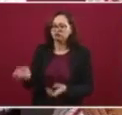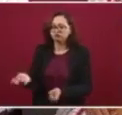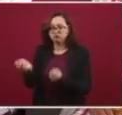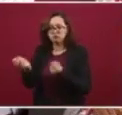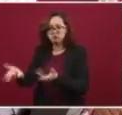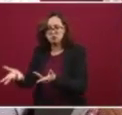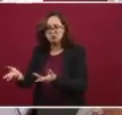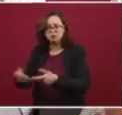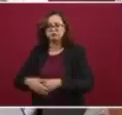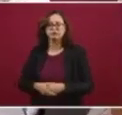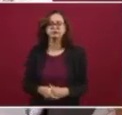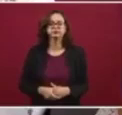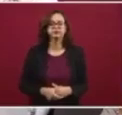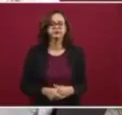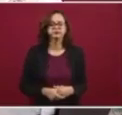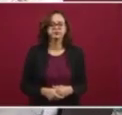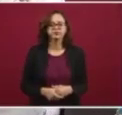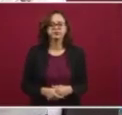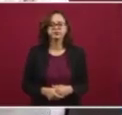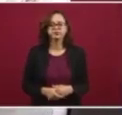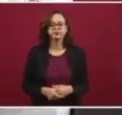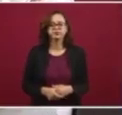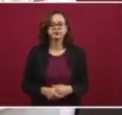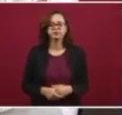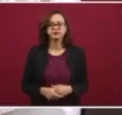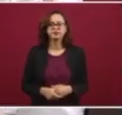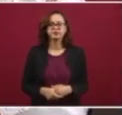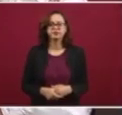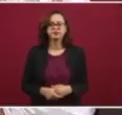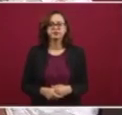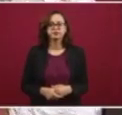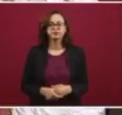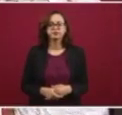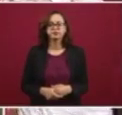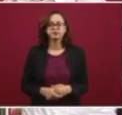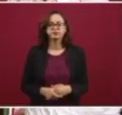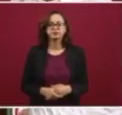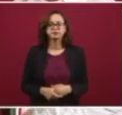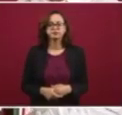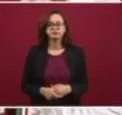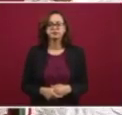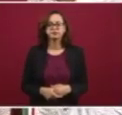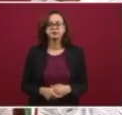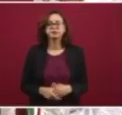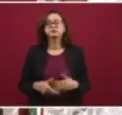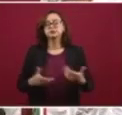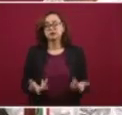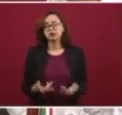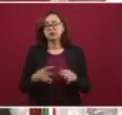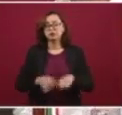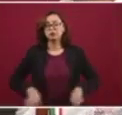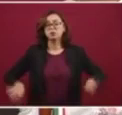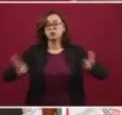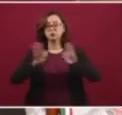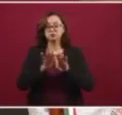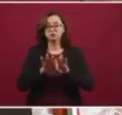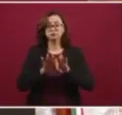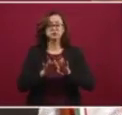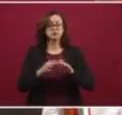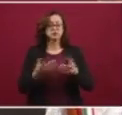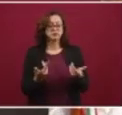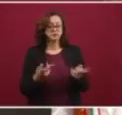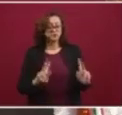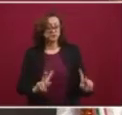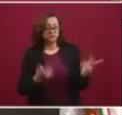bienes, que se conozca cuánto se